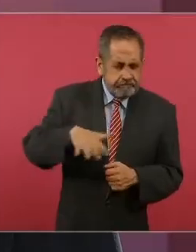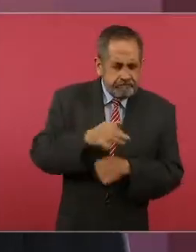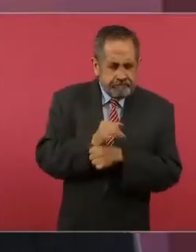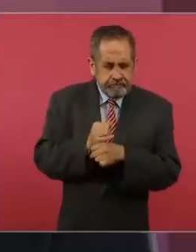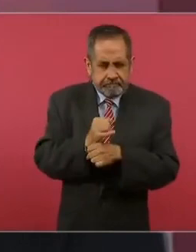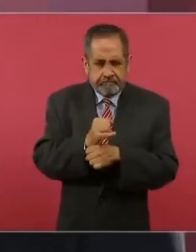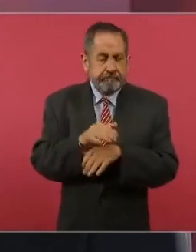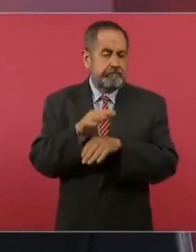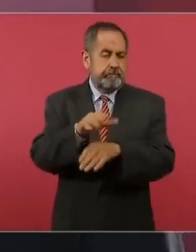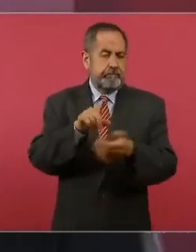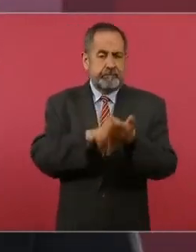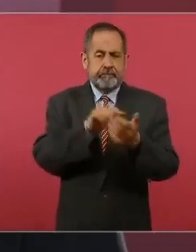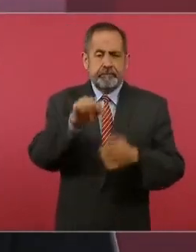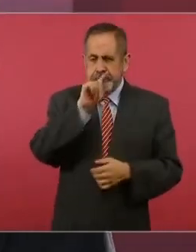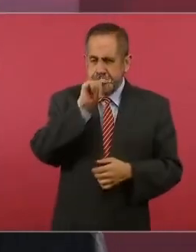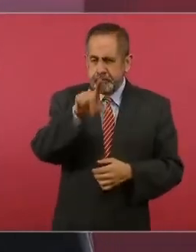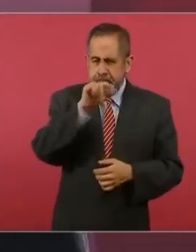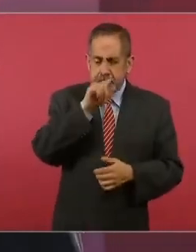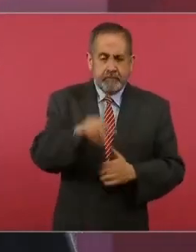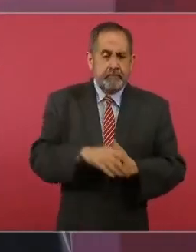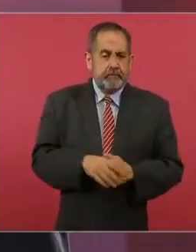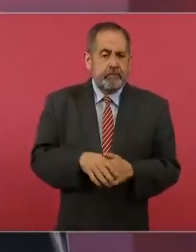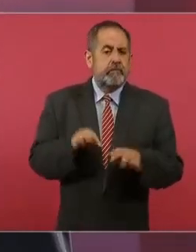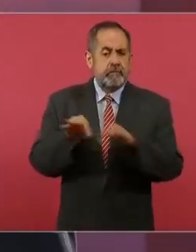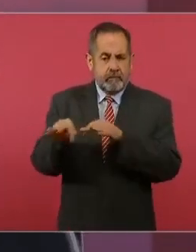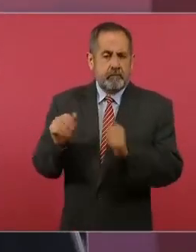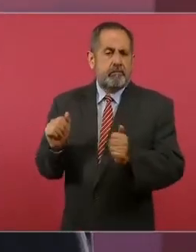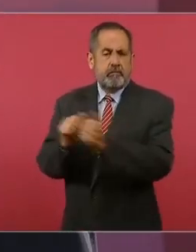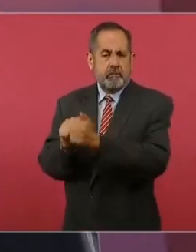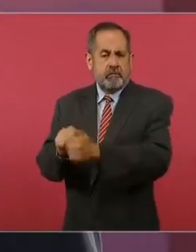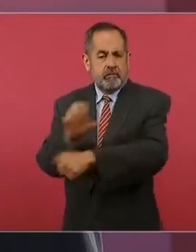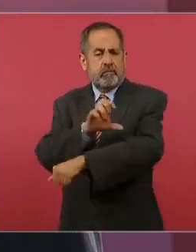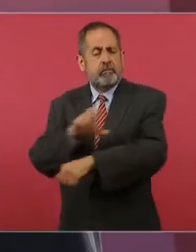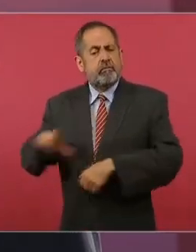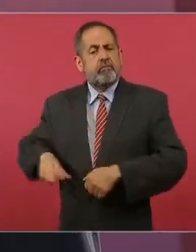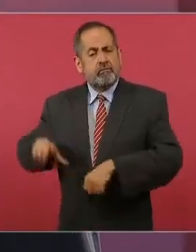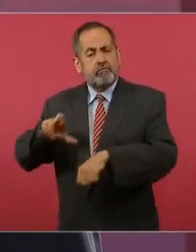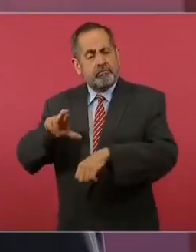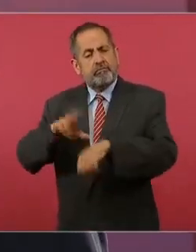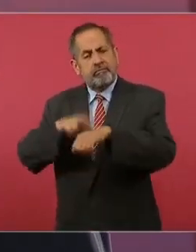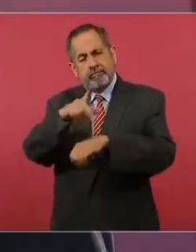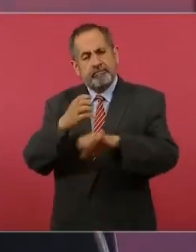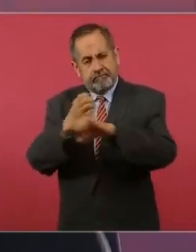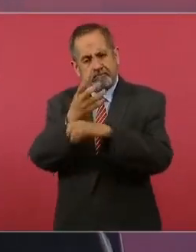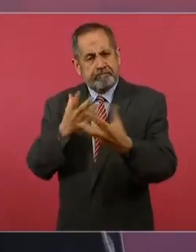a Jalisco, trabajando en coordinación con el gobierno del estado y